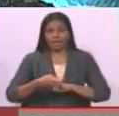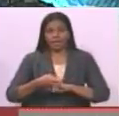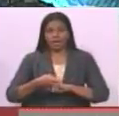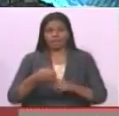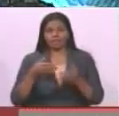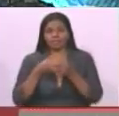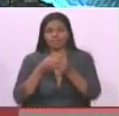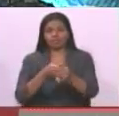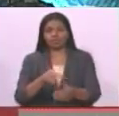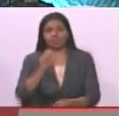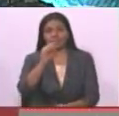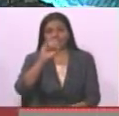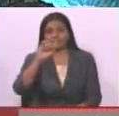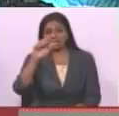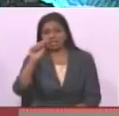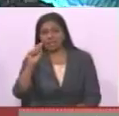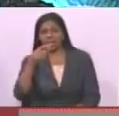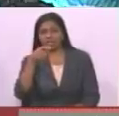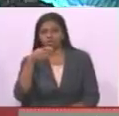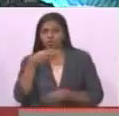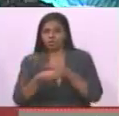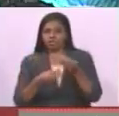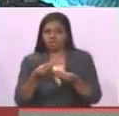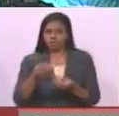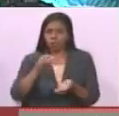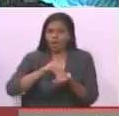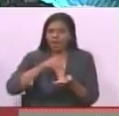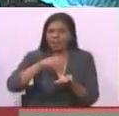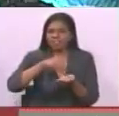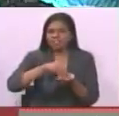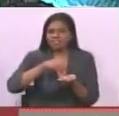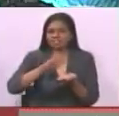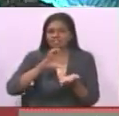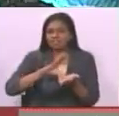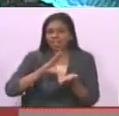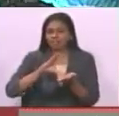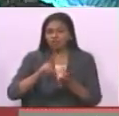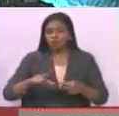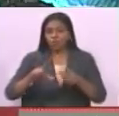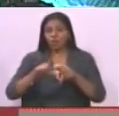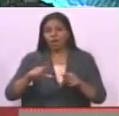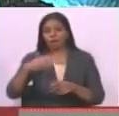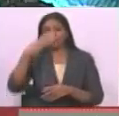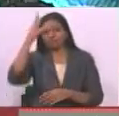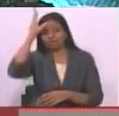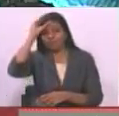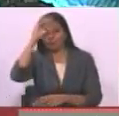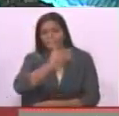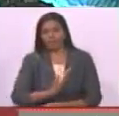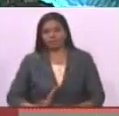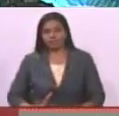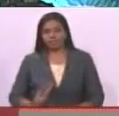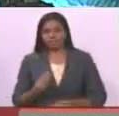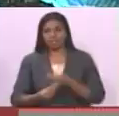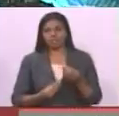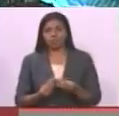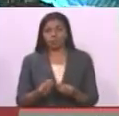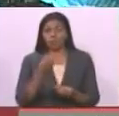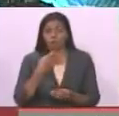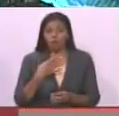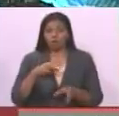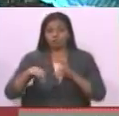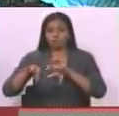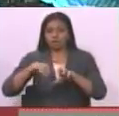CIA, esto fue algo que estuvo en el centro de que el presidente Trump estaba tratando de hacer. Bueno, Pompeo, te voy a decir